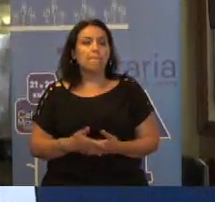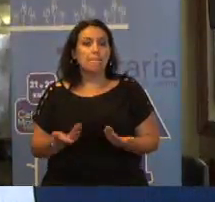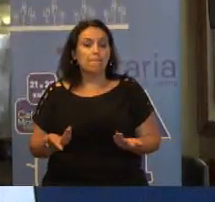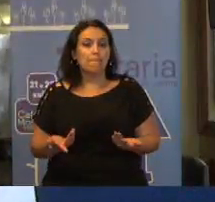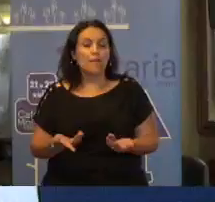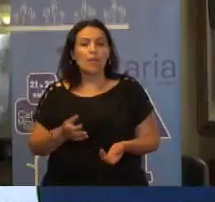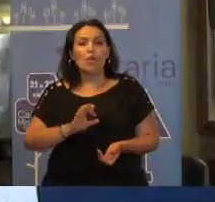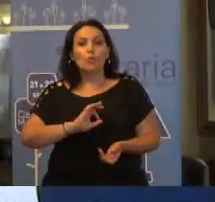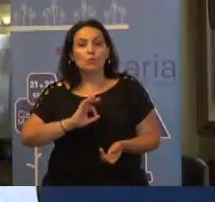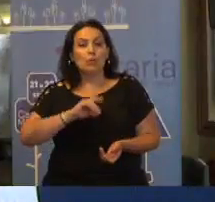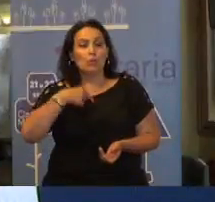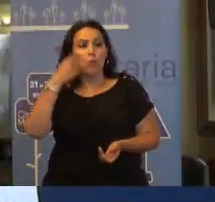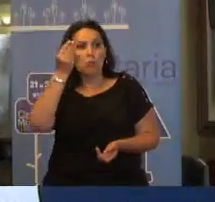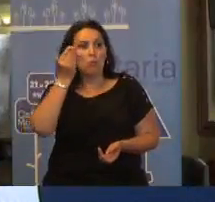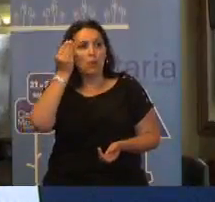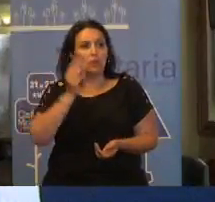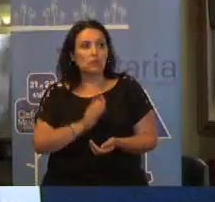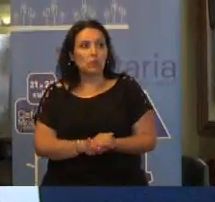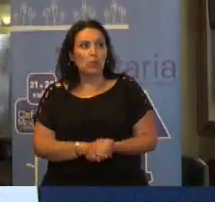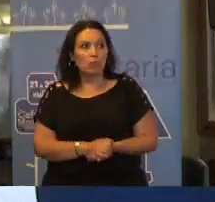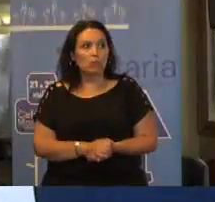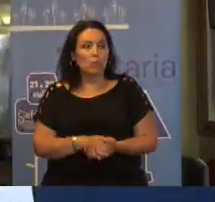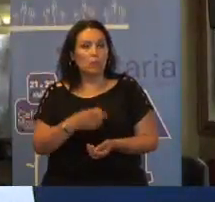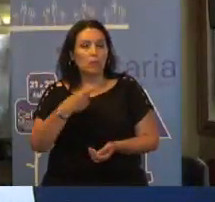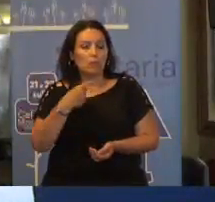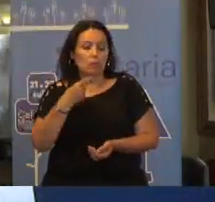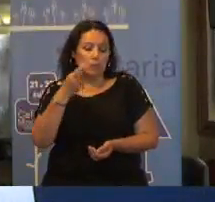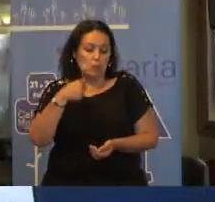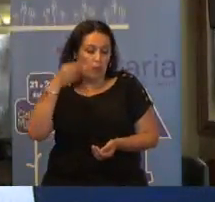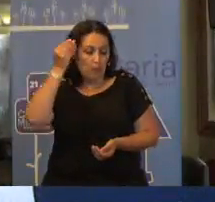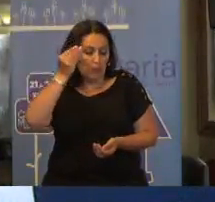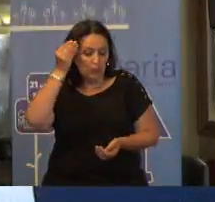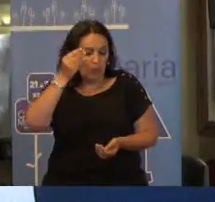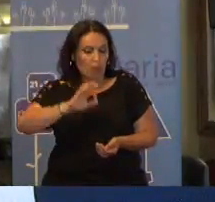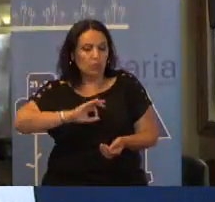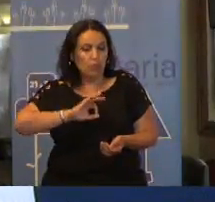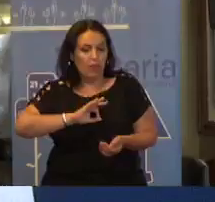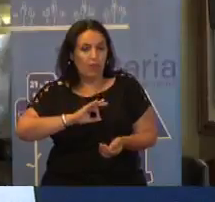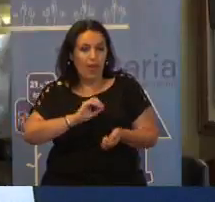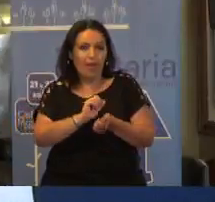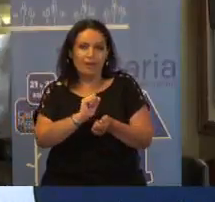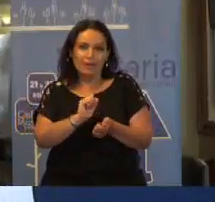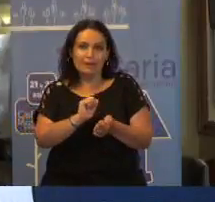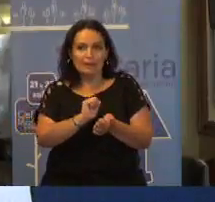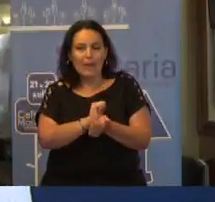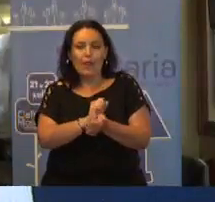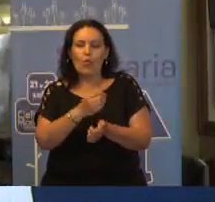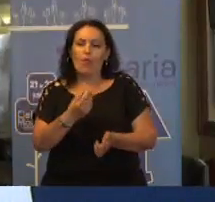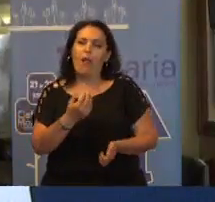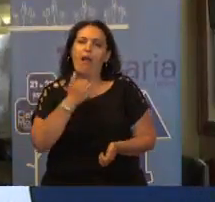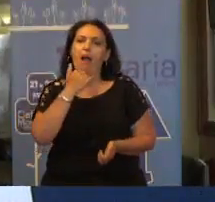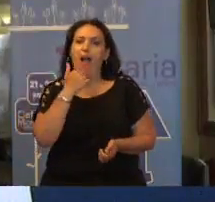Pontevedra, penso que ten unha certa débeda con Portela, que é un lugar, un espazo